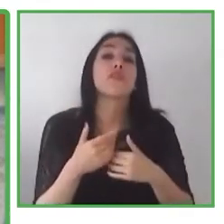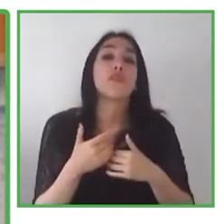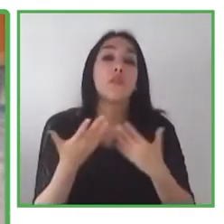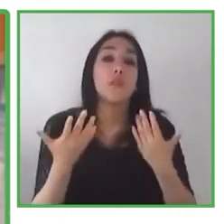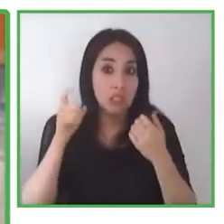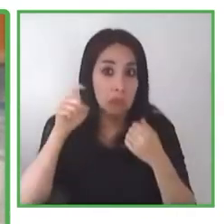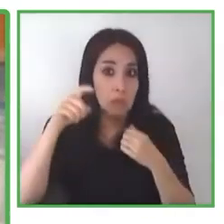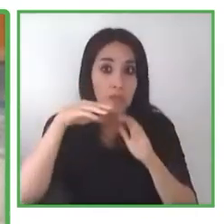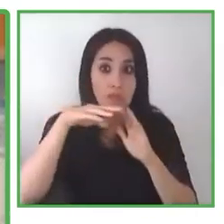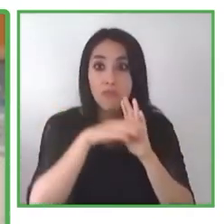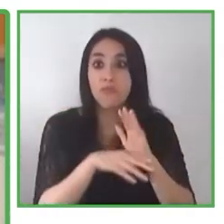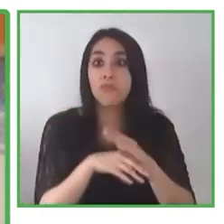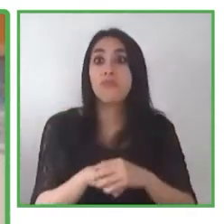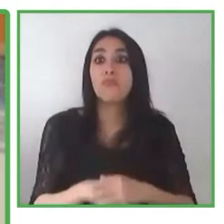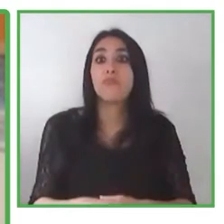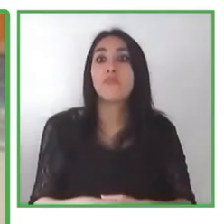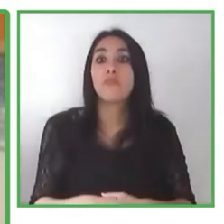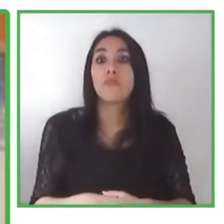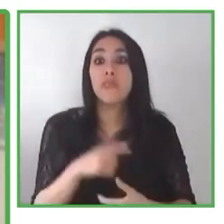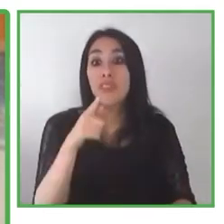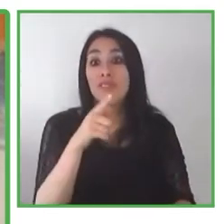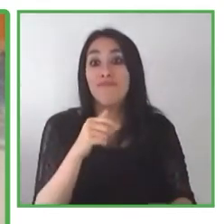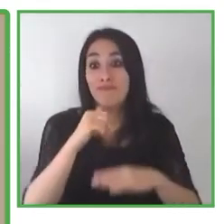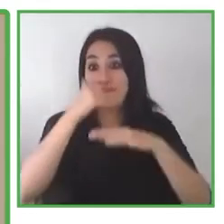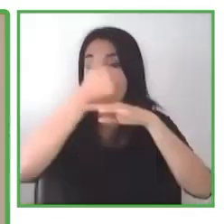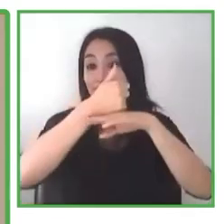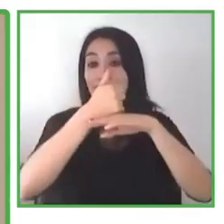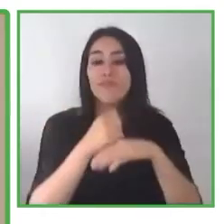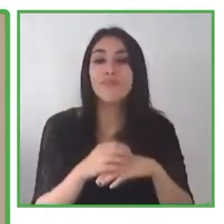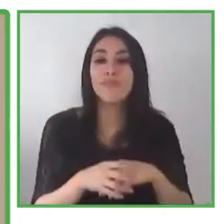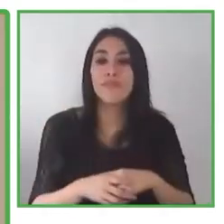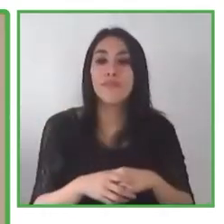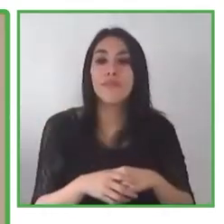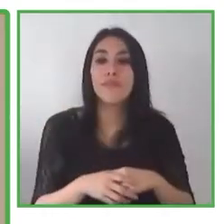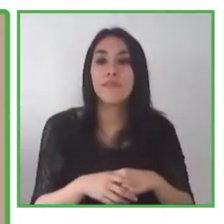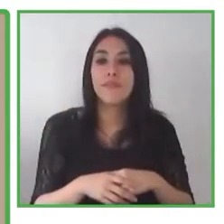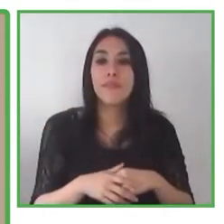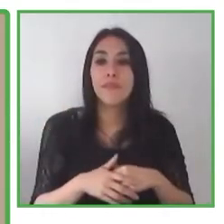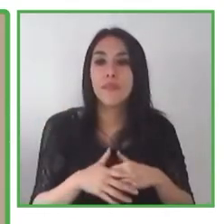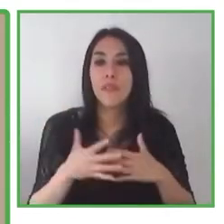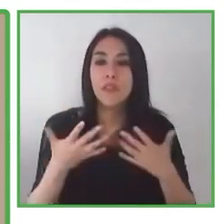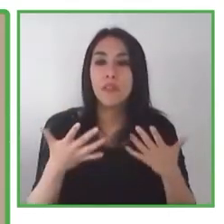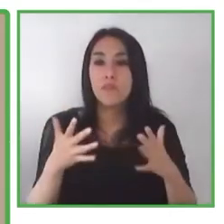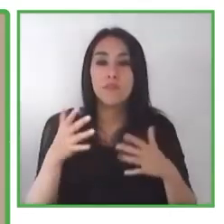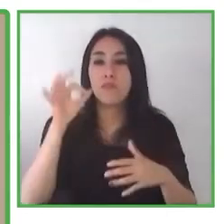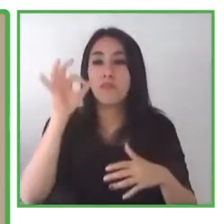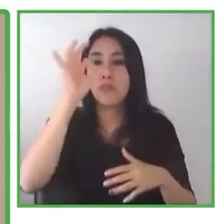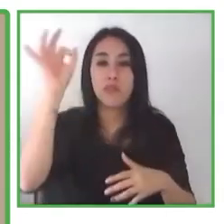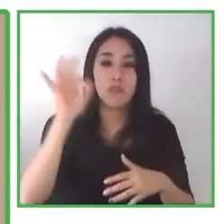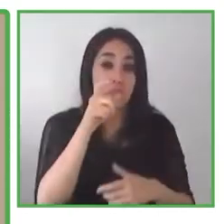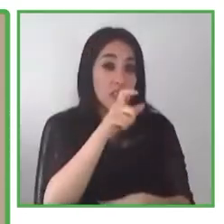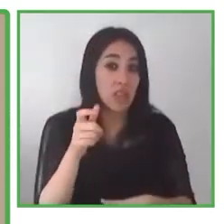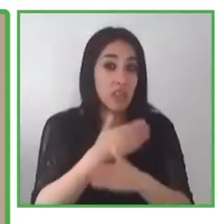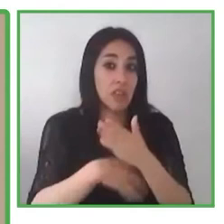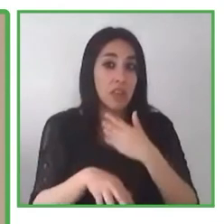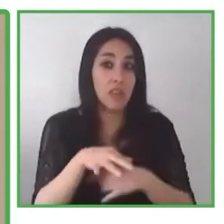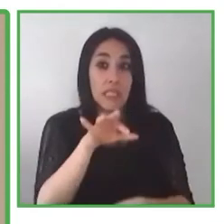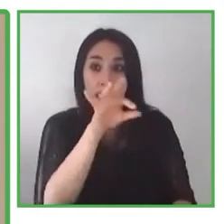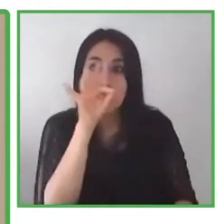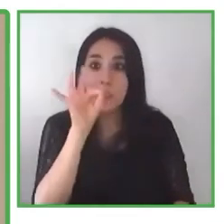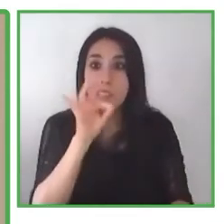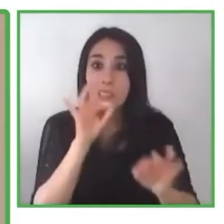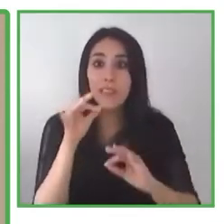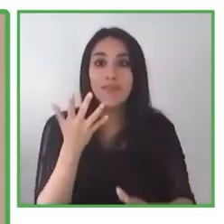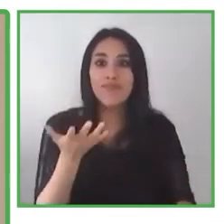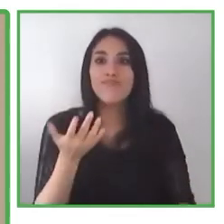necesitamos entonces que los empleadores contraten a cierto porcentaje o a cierto número de personas con